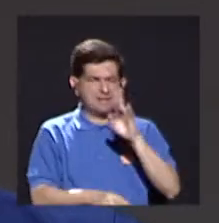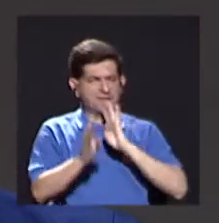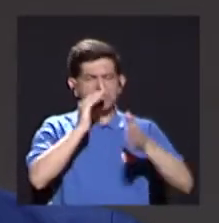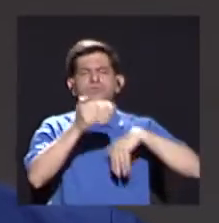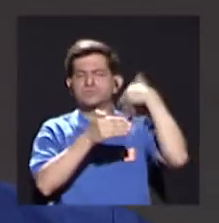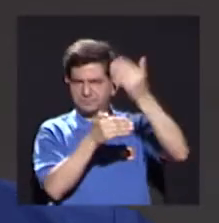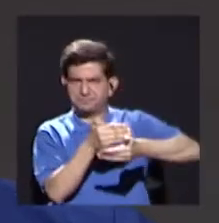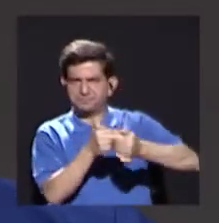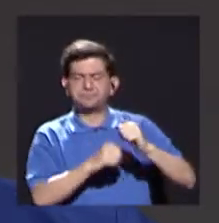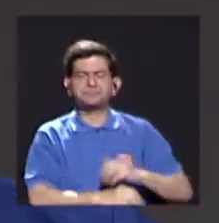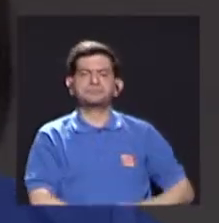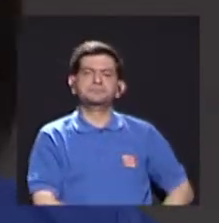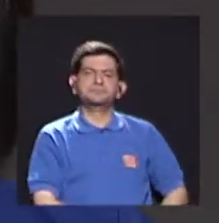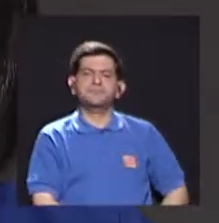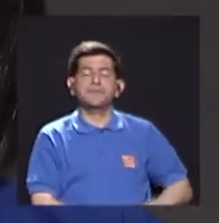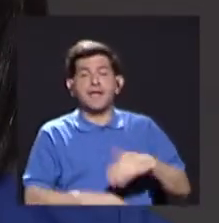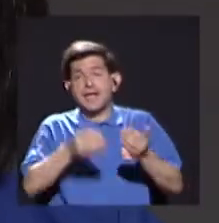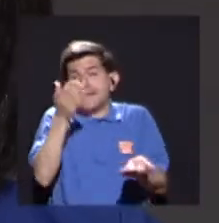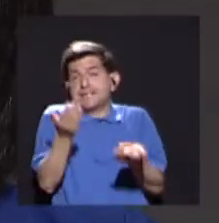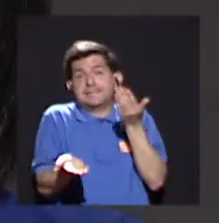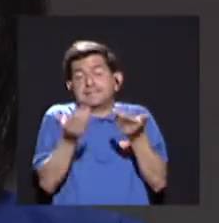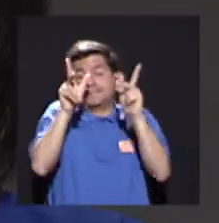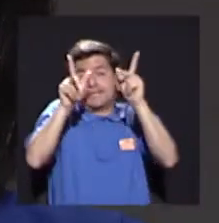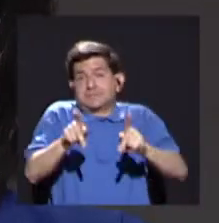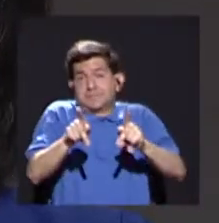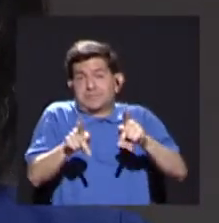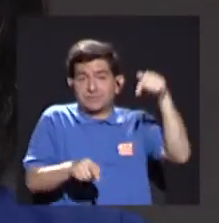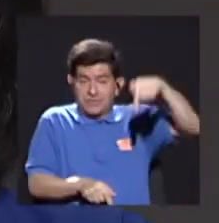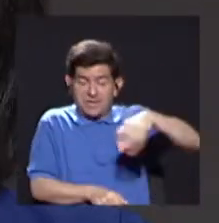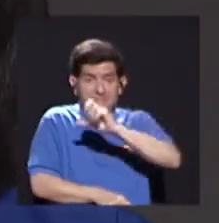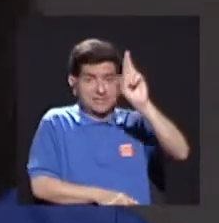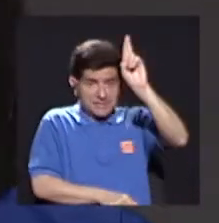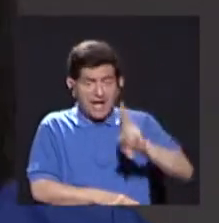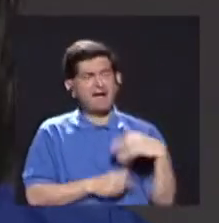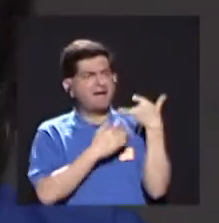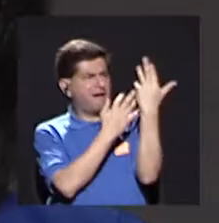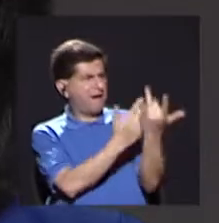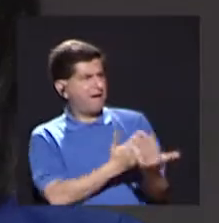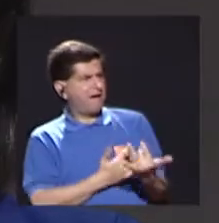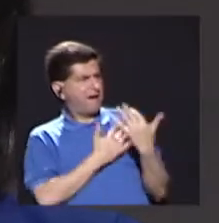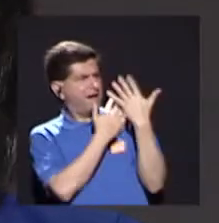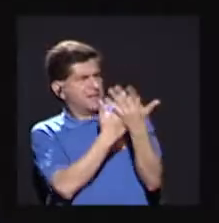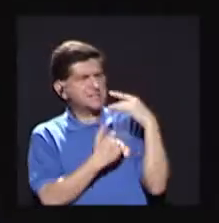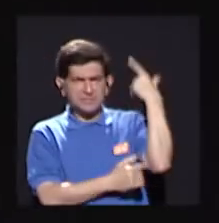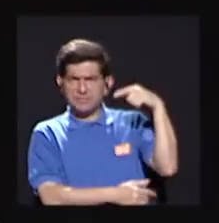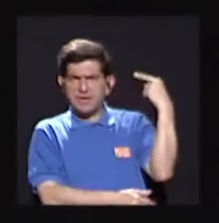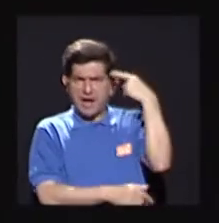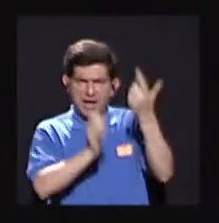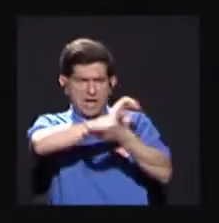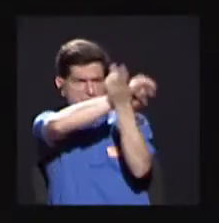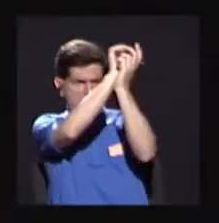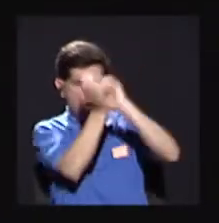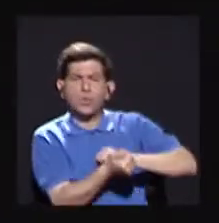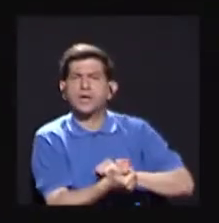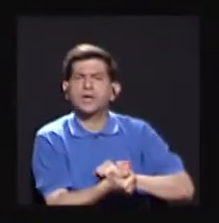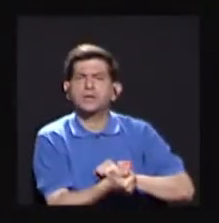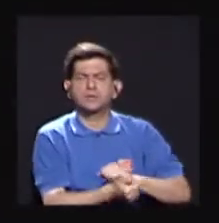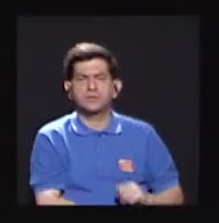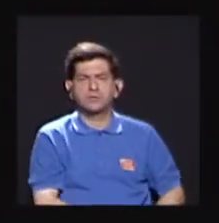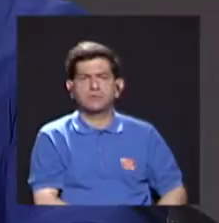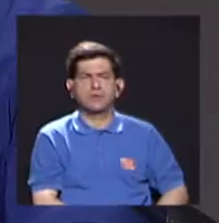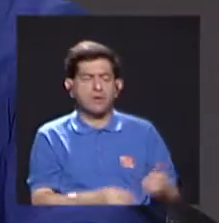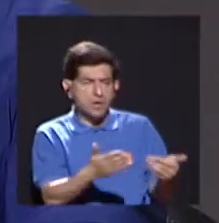hablar ahora piensa lo que los costarricenses estamos esperando el gobierno del cambio y